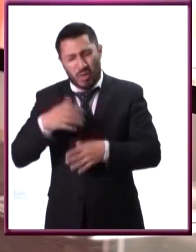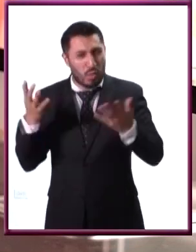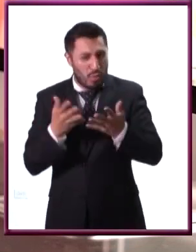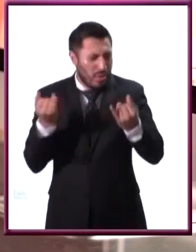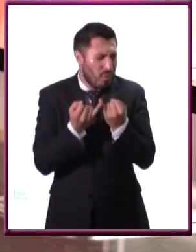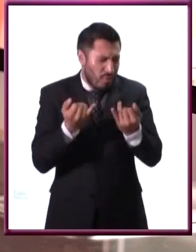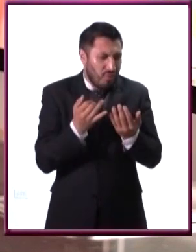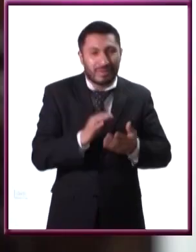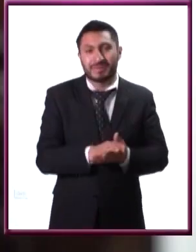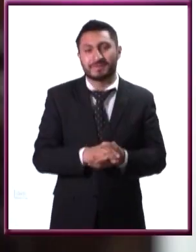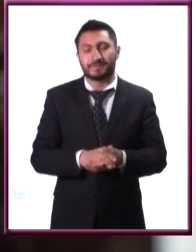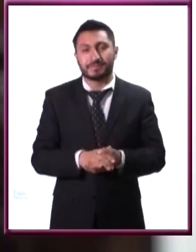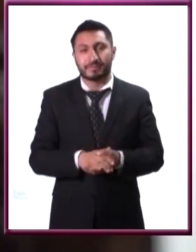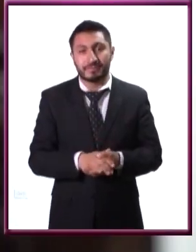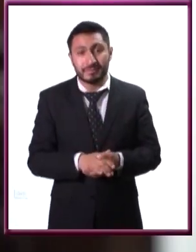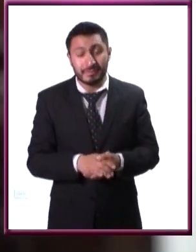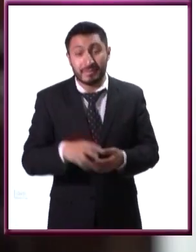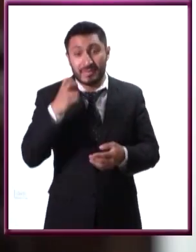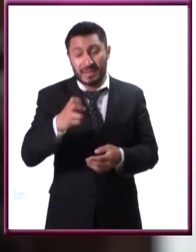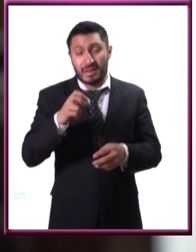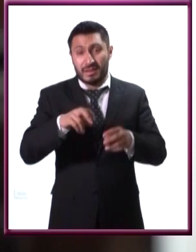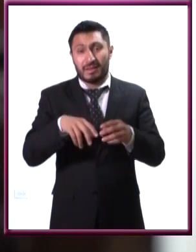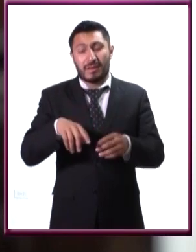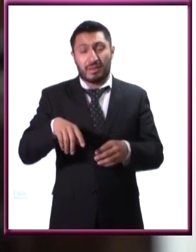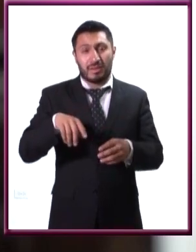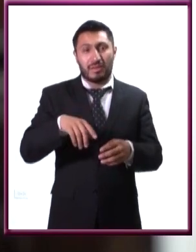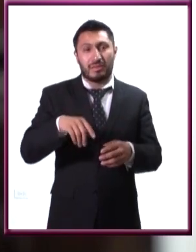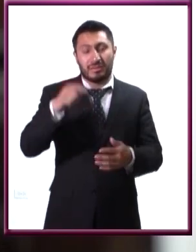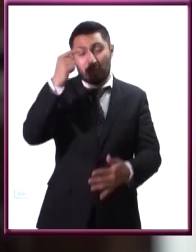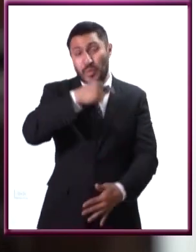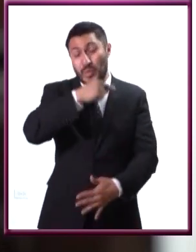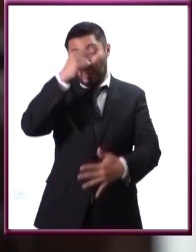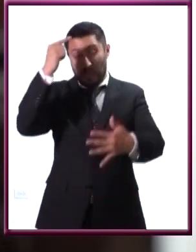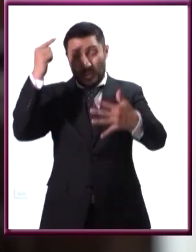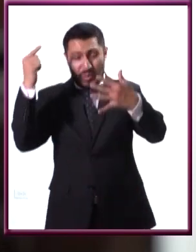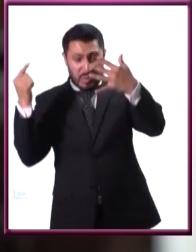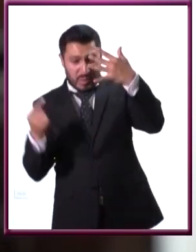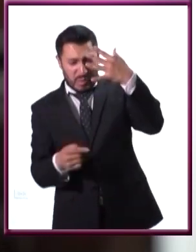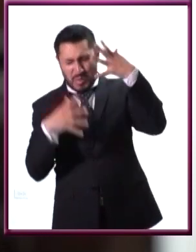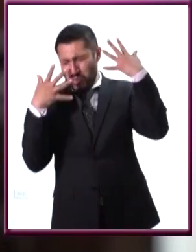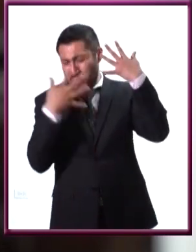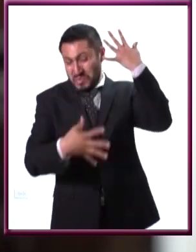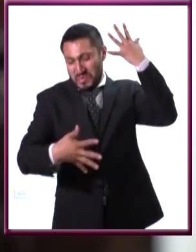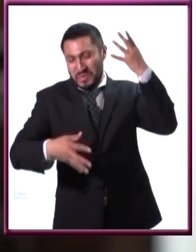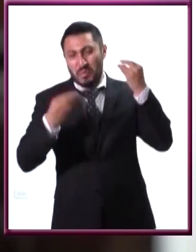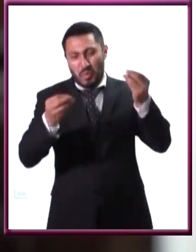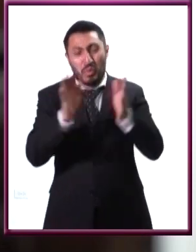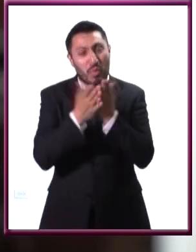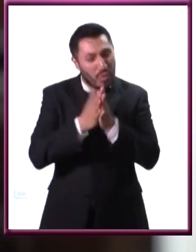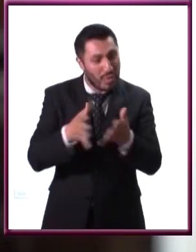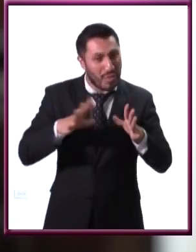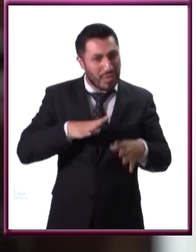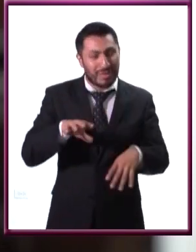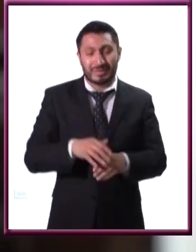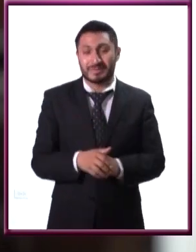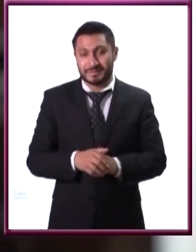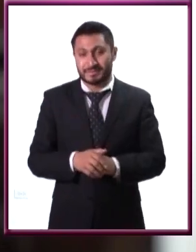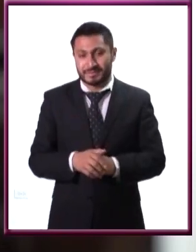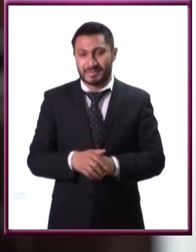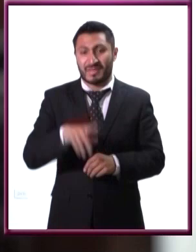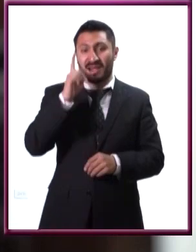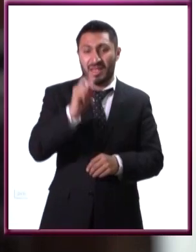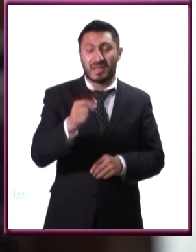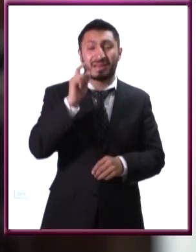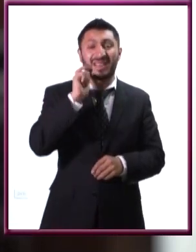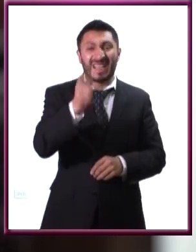lo hago cuando merita. Y hablando de esta gama que mencionas de la cantidad de libros que hay, ¿nos podrías hablar